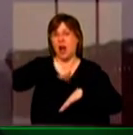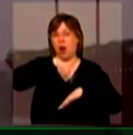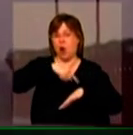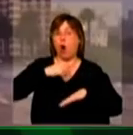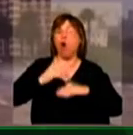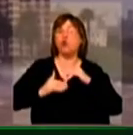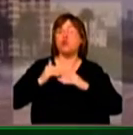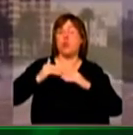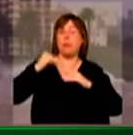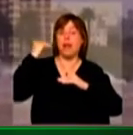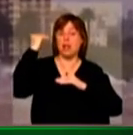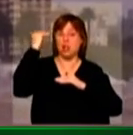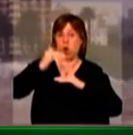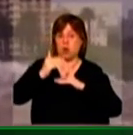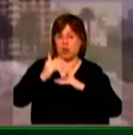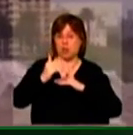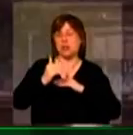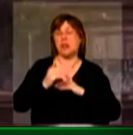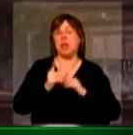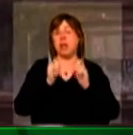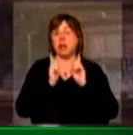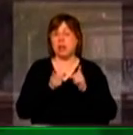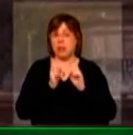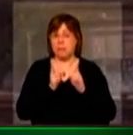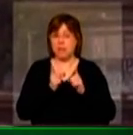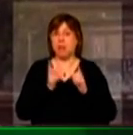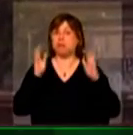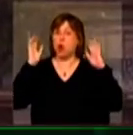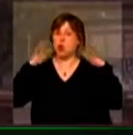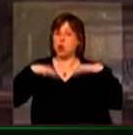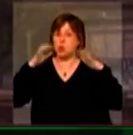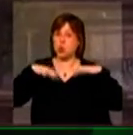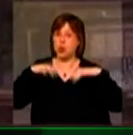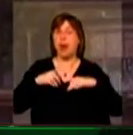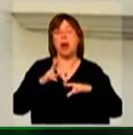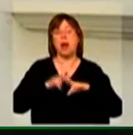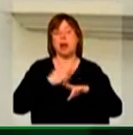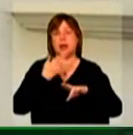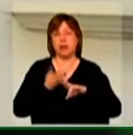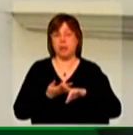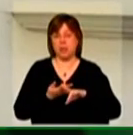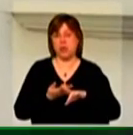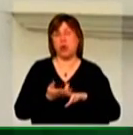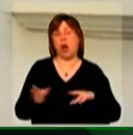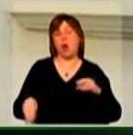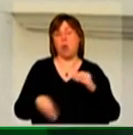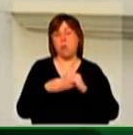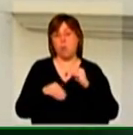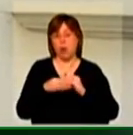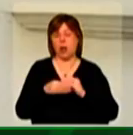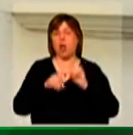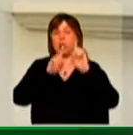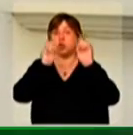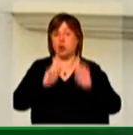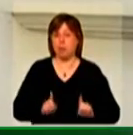para lo que es el sur y este del país que también va a estar acompañado algunas precipita exterior repito en cuanto al acumulado y la tormenta lo más